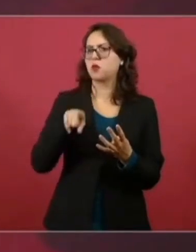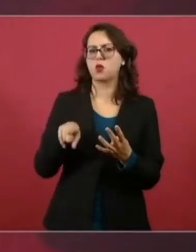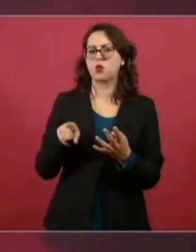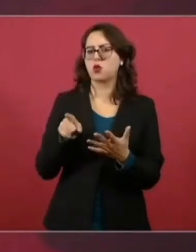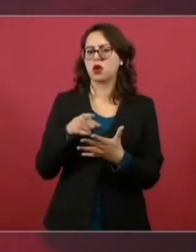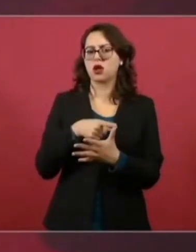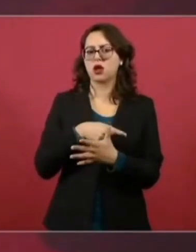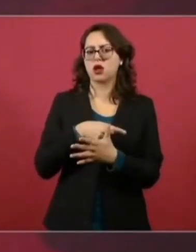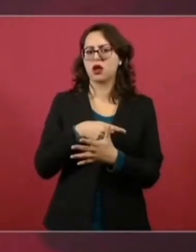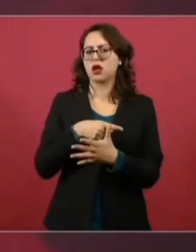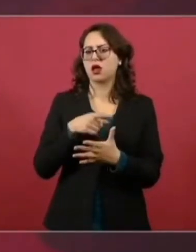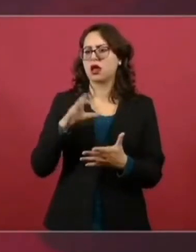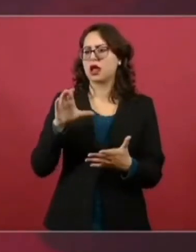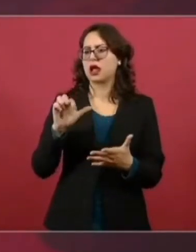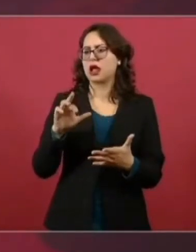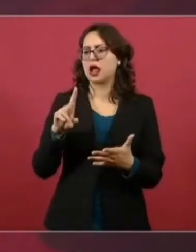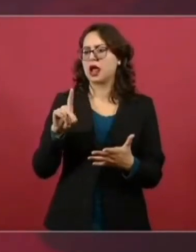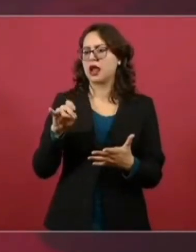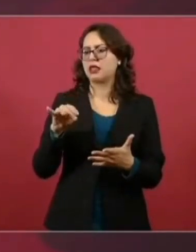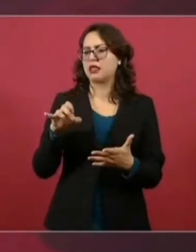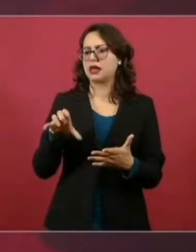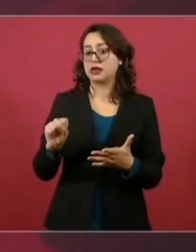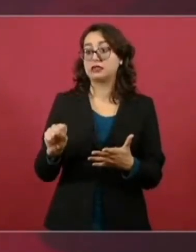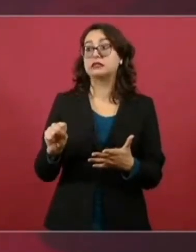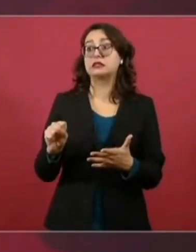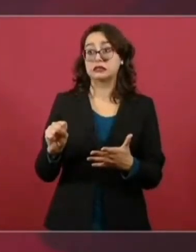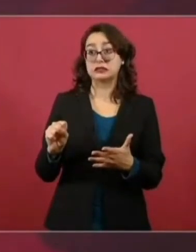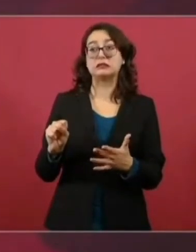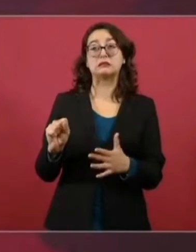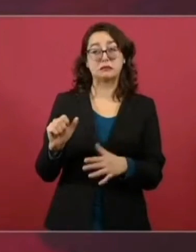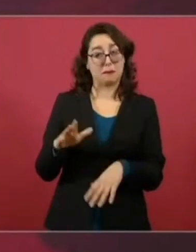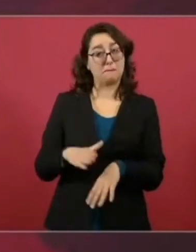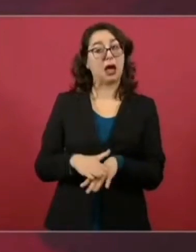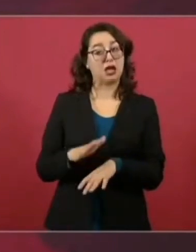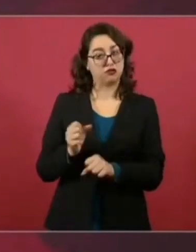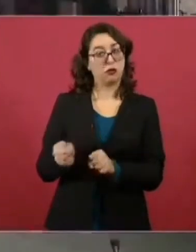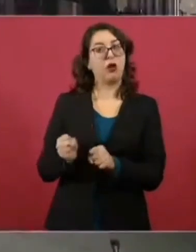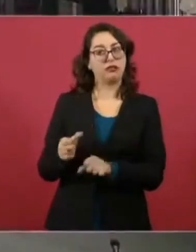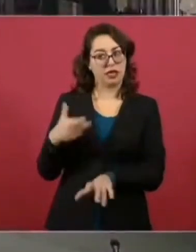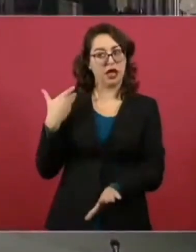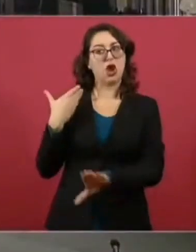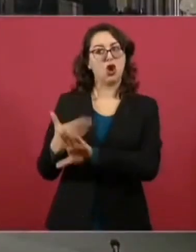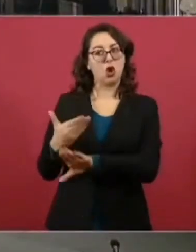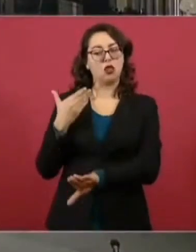al general Cárdenas tampoco, a él más, un poco más.